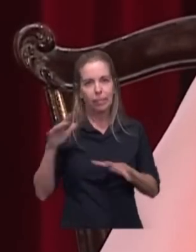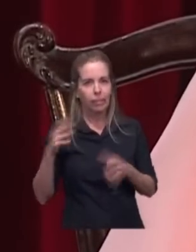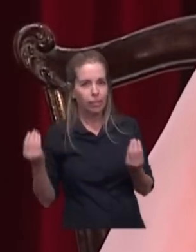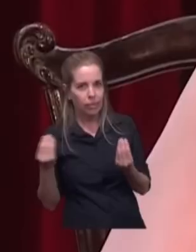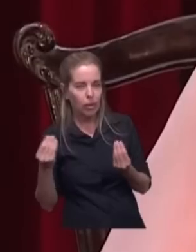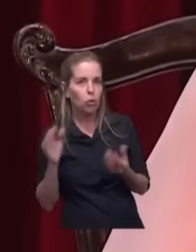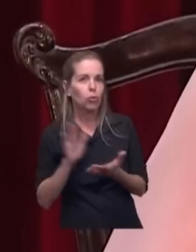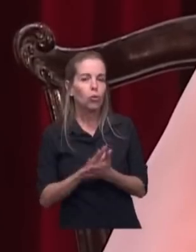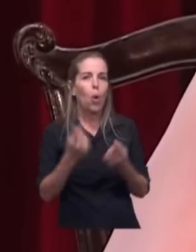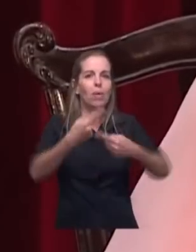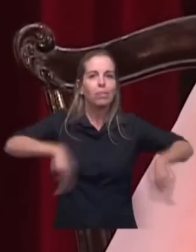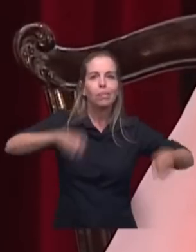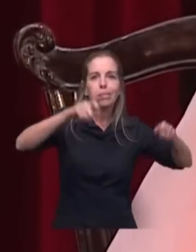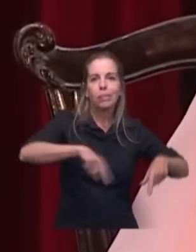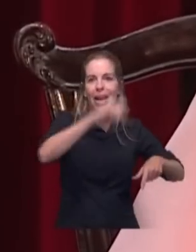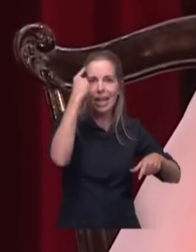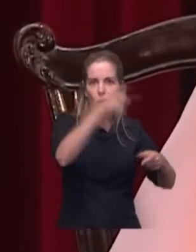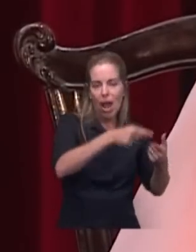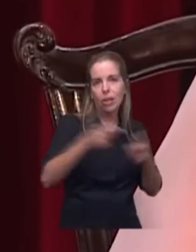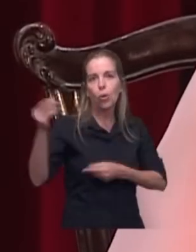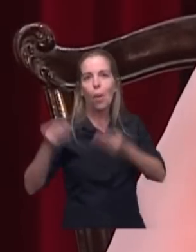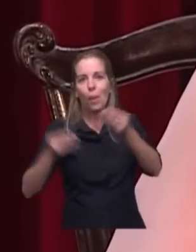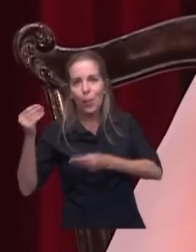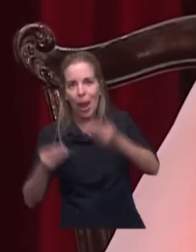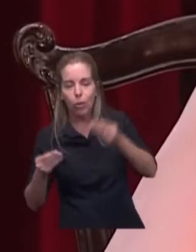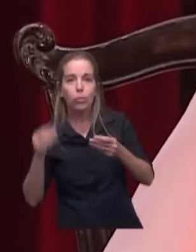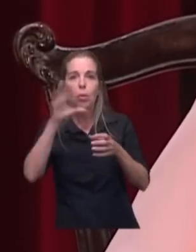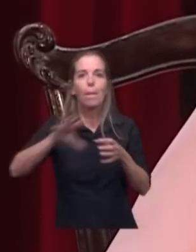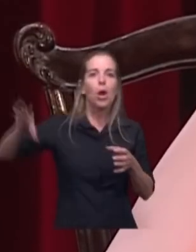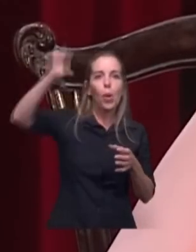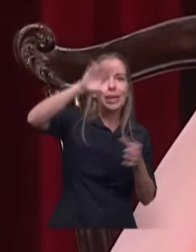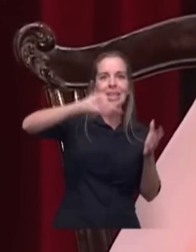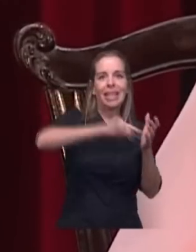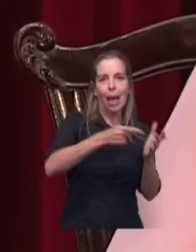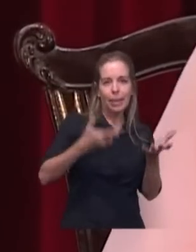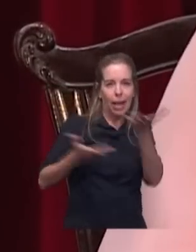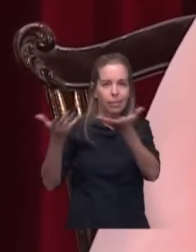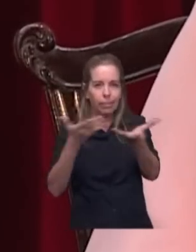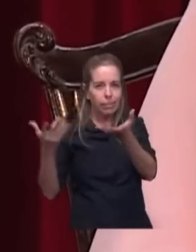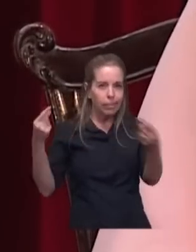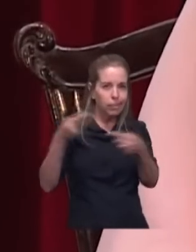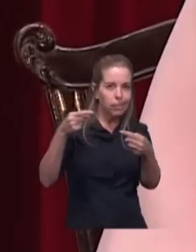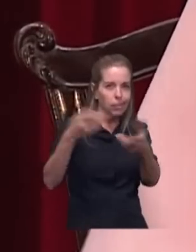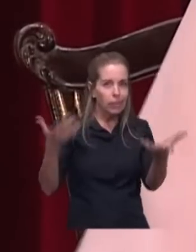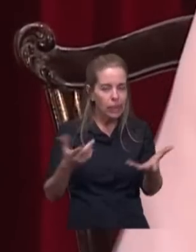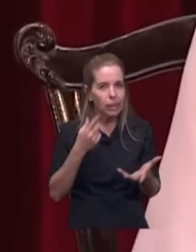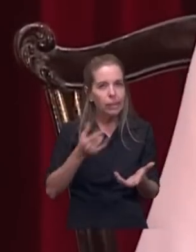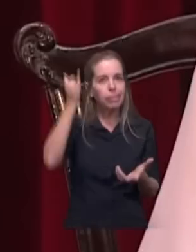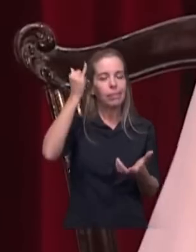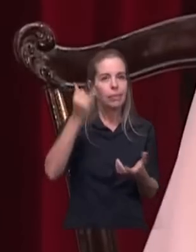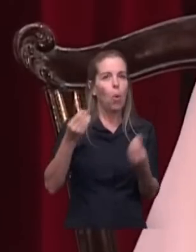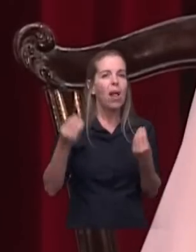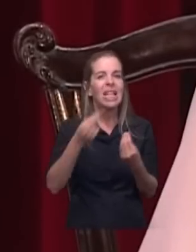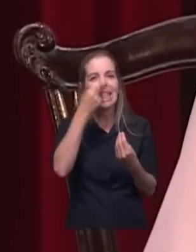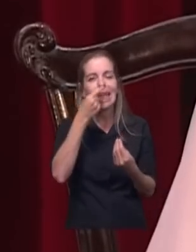los recursos nacionales y su coparticipación con nuestras provincias hicieron evidente cuál es el bloque de intereses